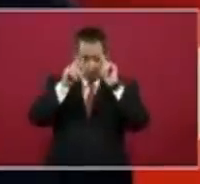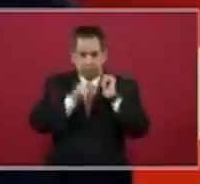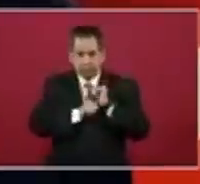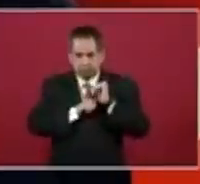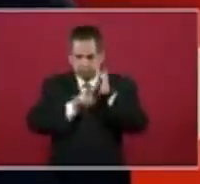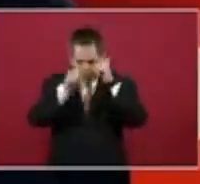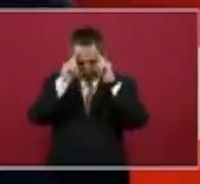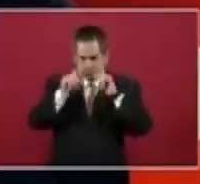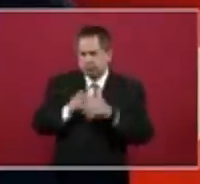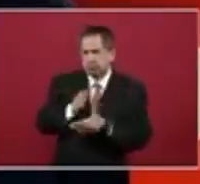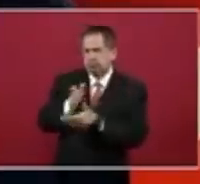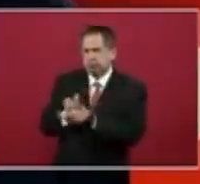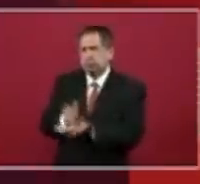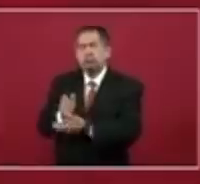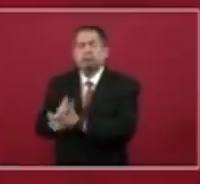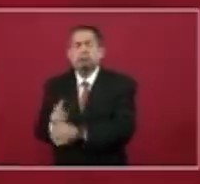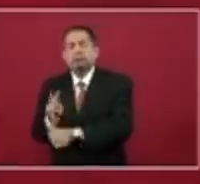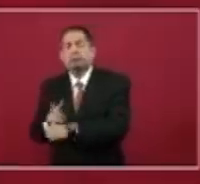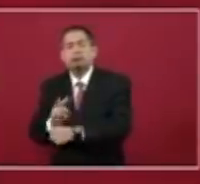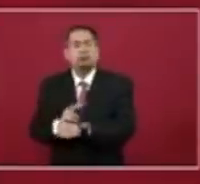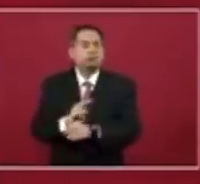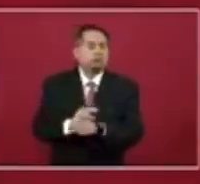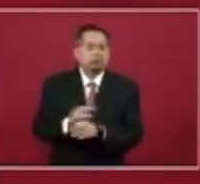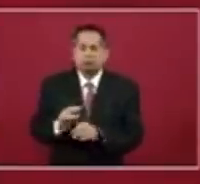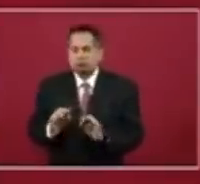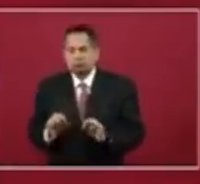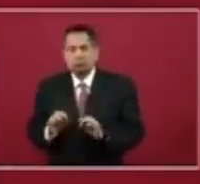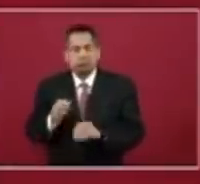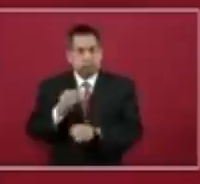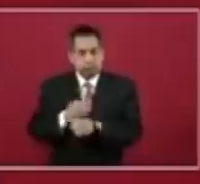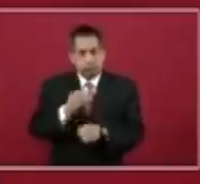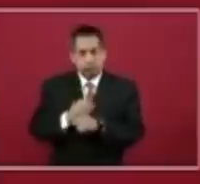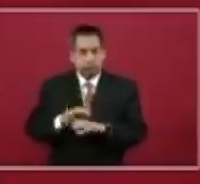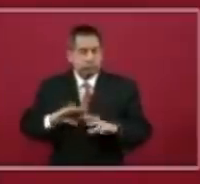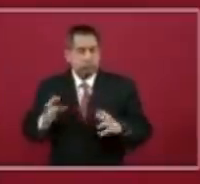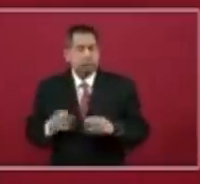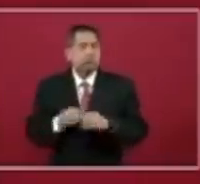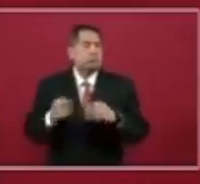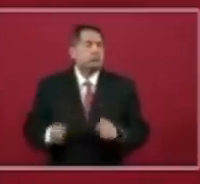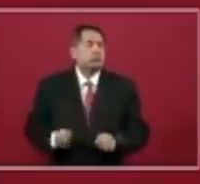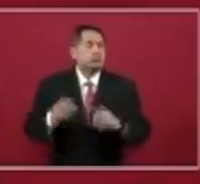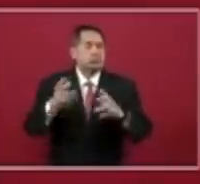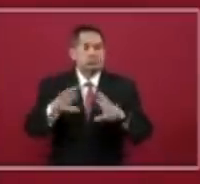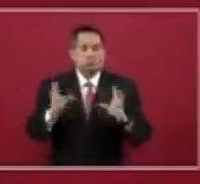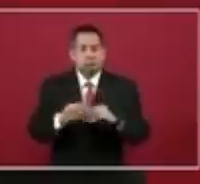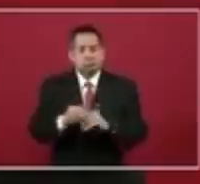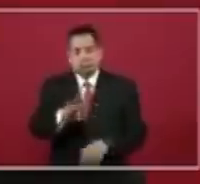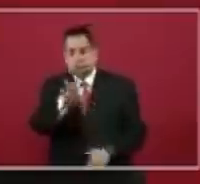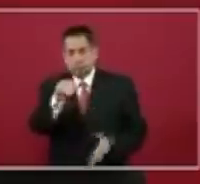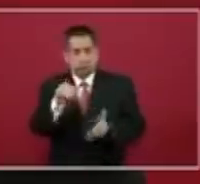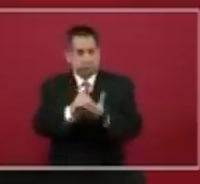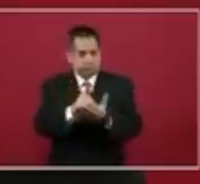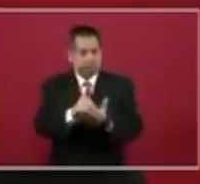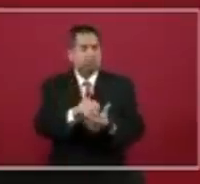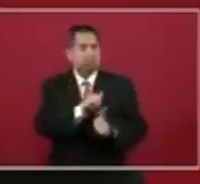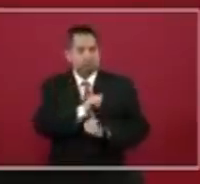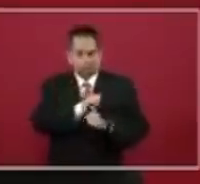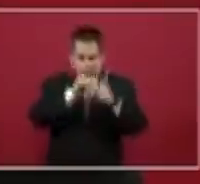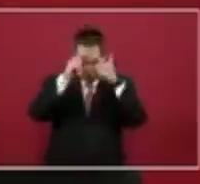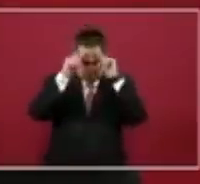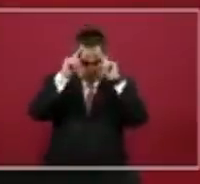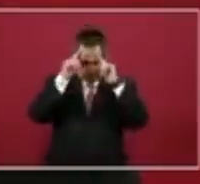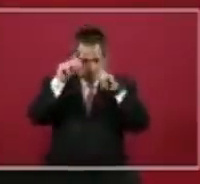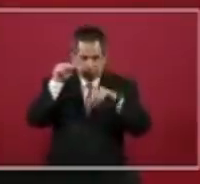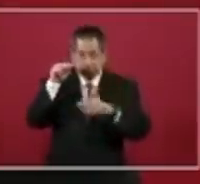Marina. Actualmente tenemos ahí involucrados alrededor de 4.000 elementos destacamentados